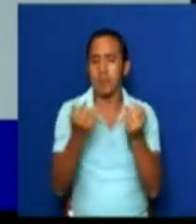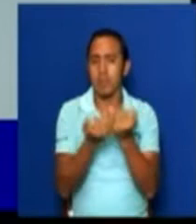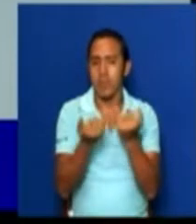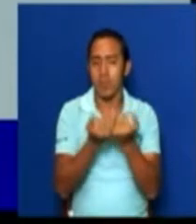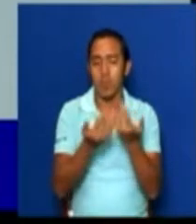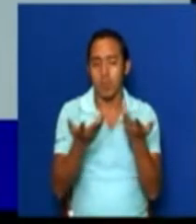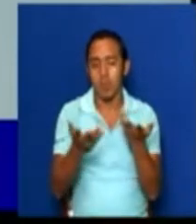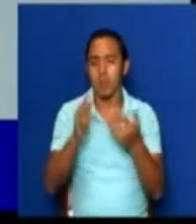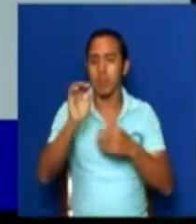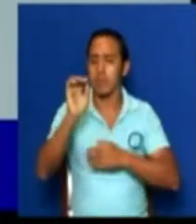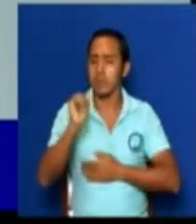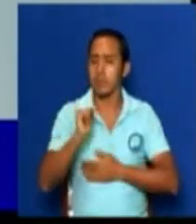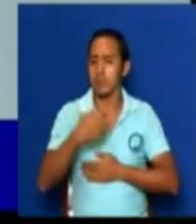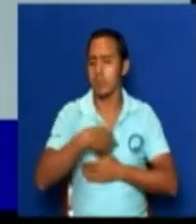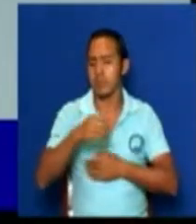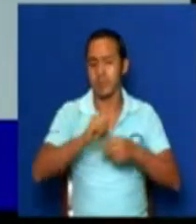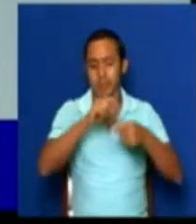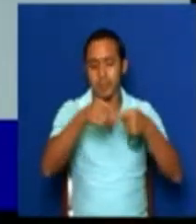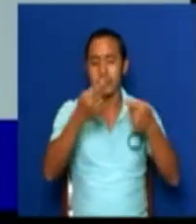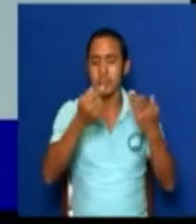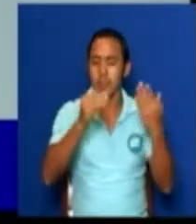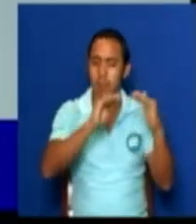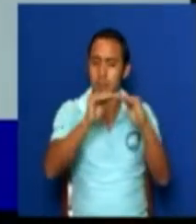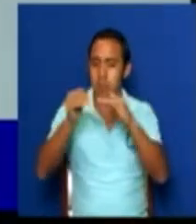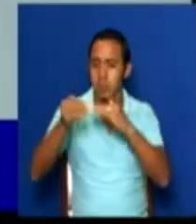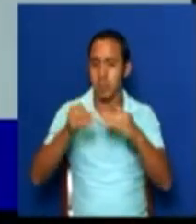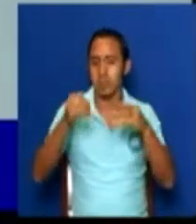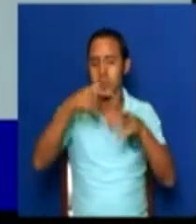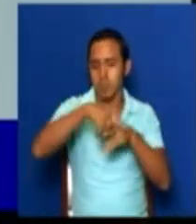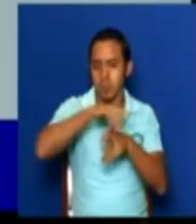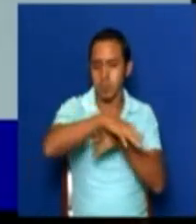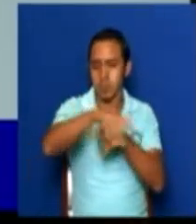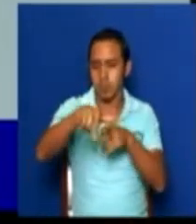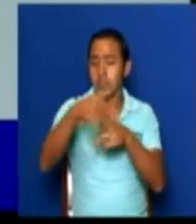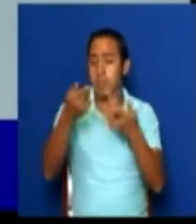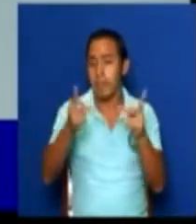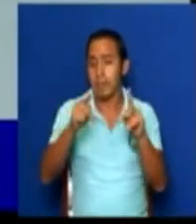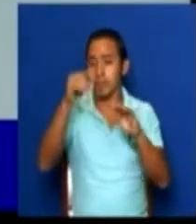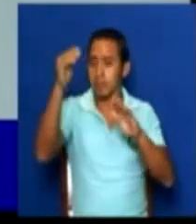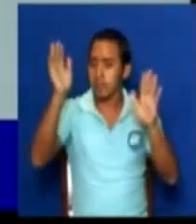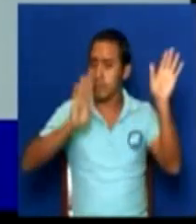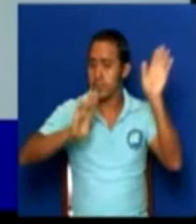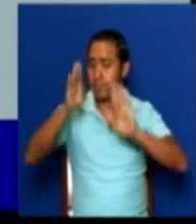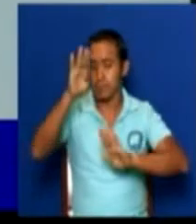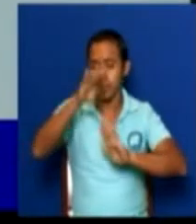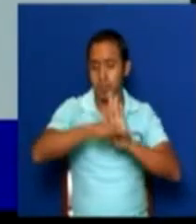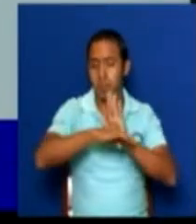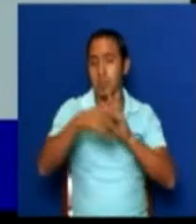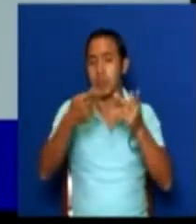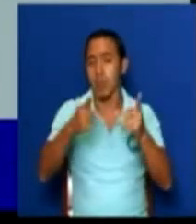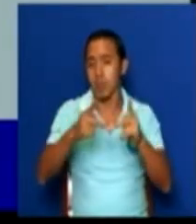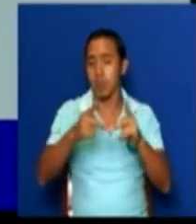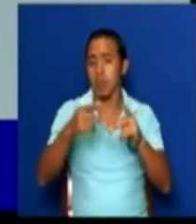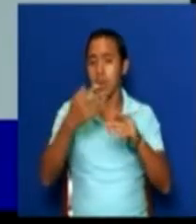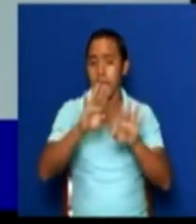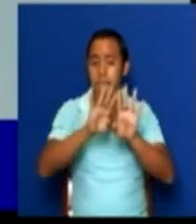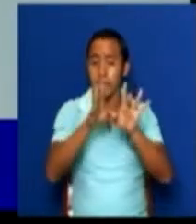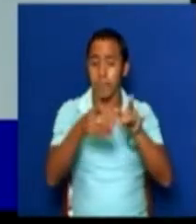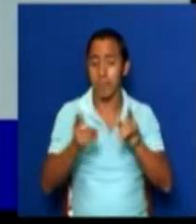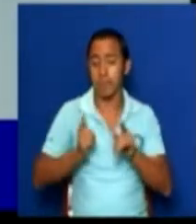rural. Pero disminuye o se reduce esta participación cuando la mujer tiene